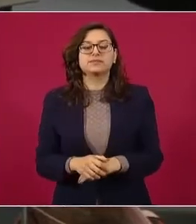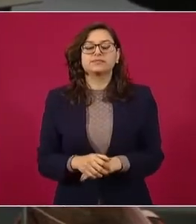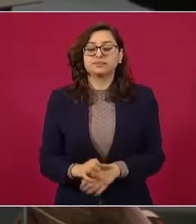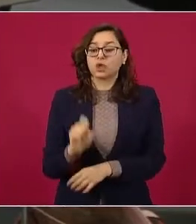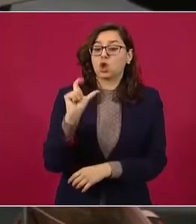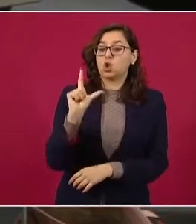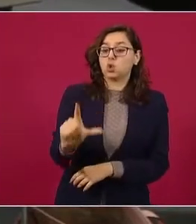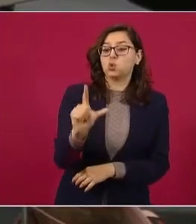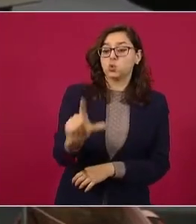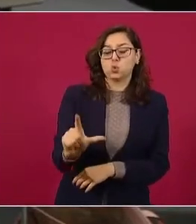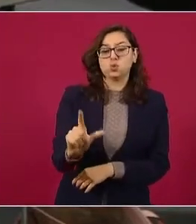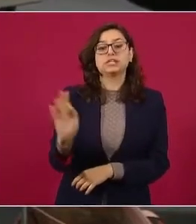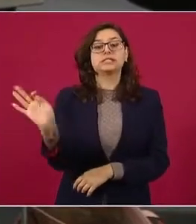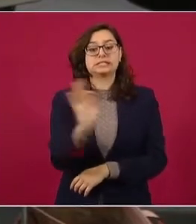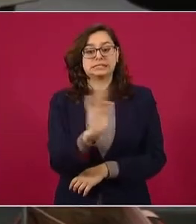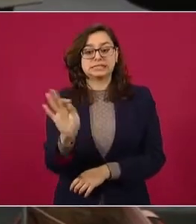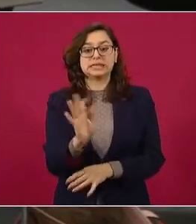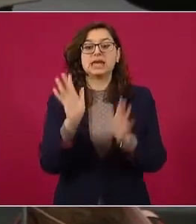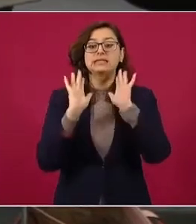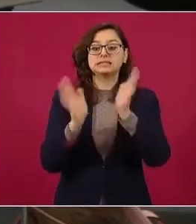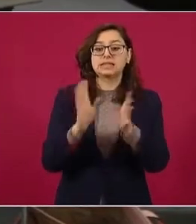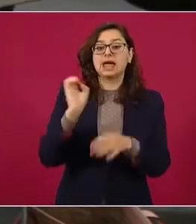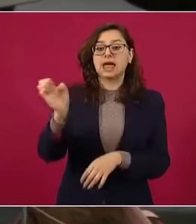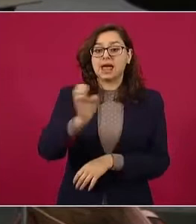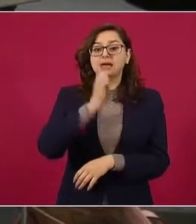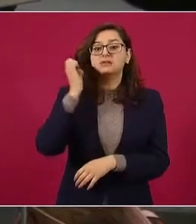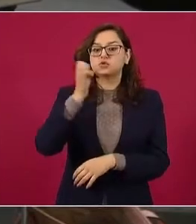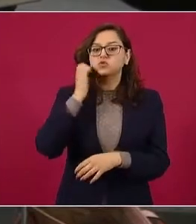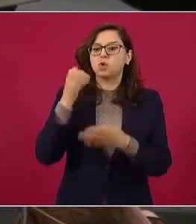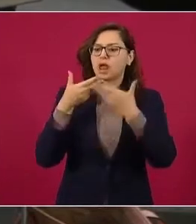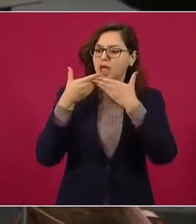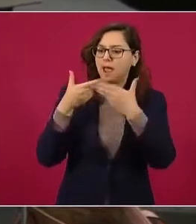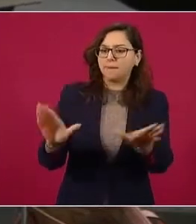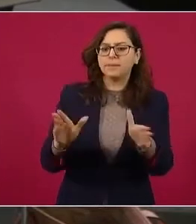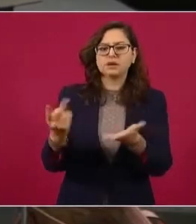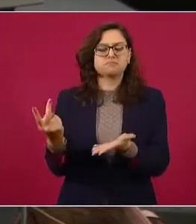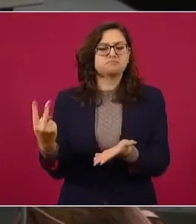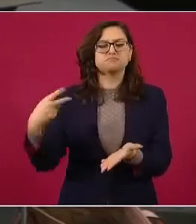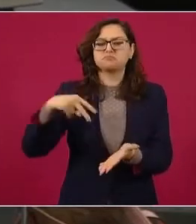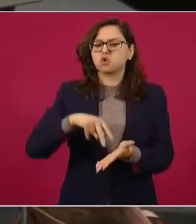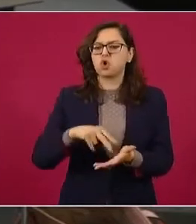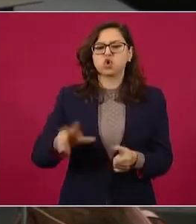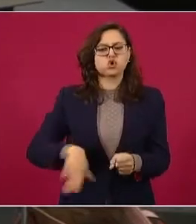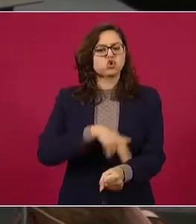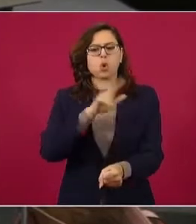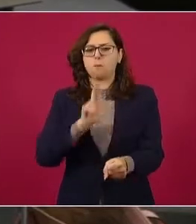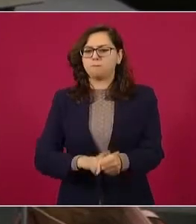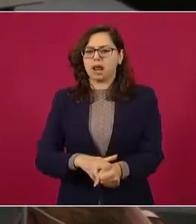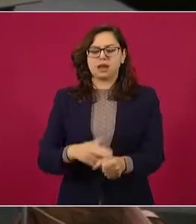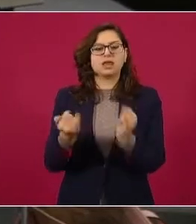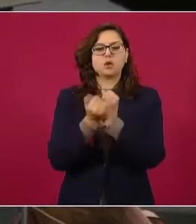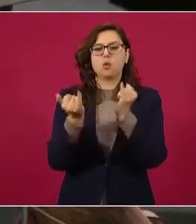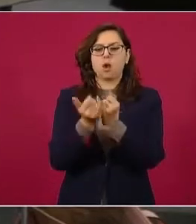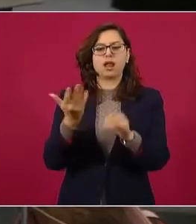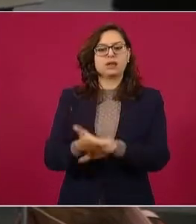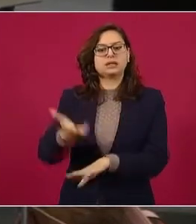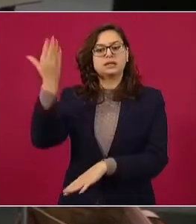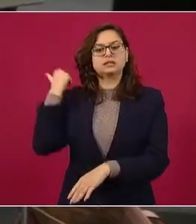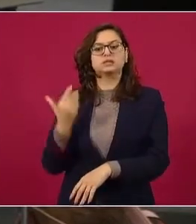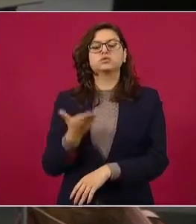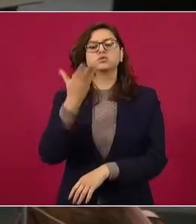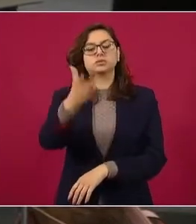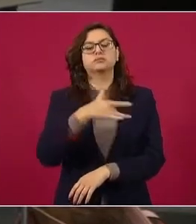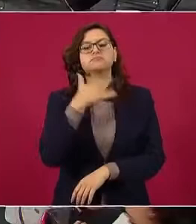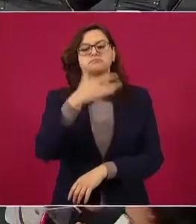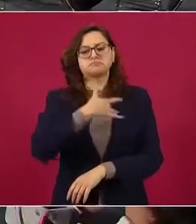clases presenciales como se efectuaba antes de la pandemia, de forma muy normal. Rápidamente pedirle su opinión al respecto, señor